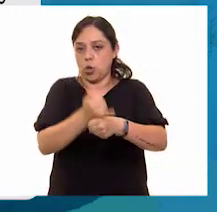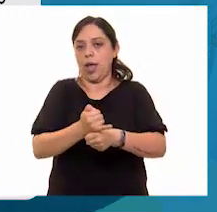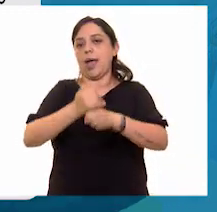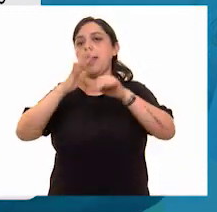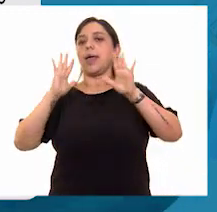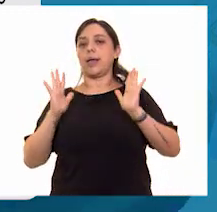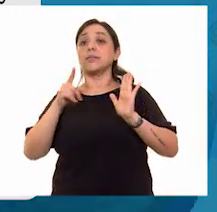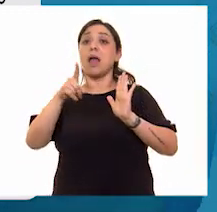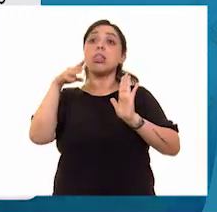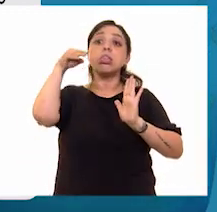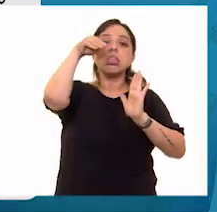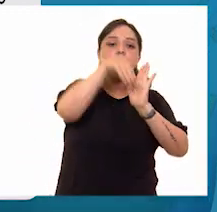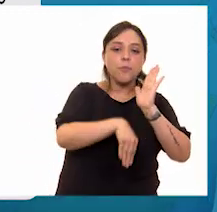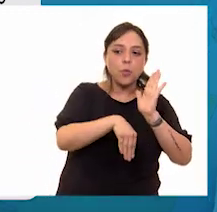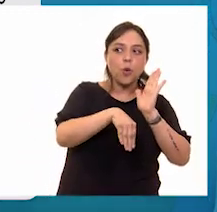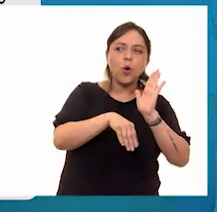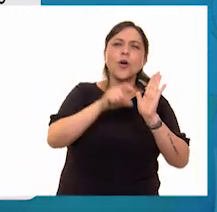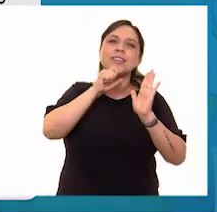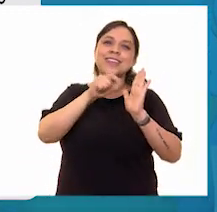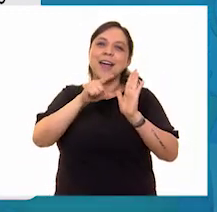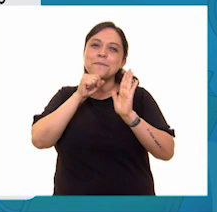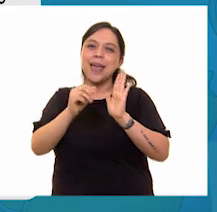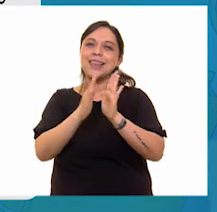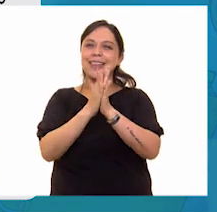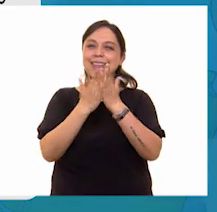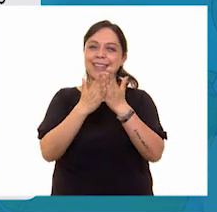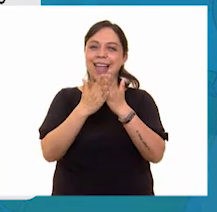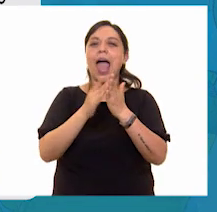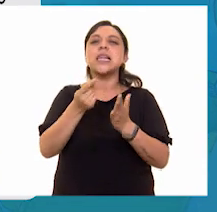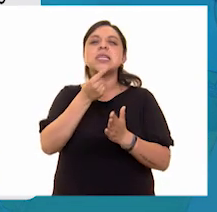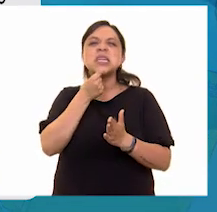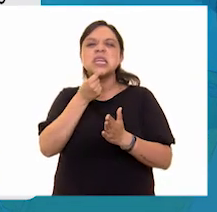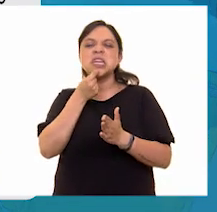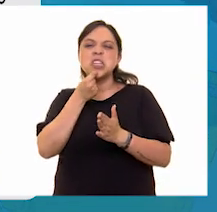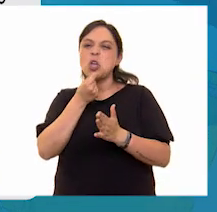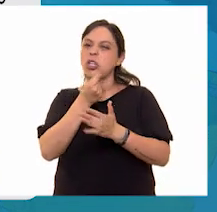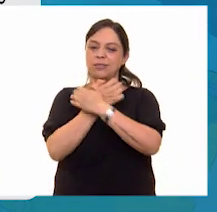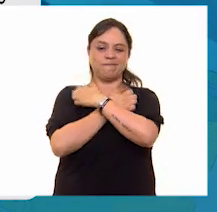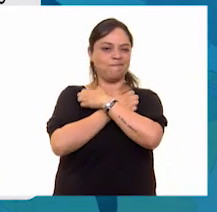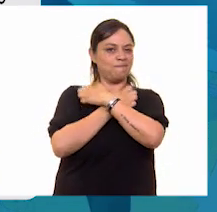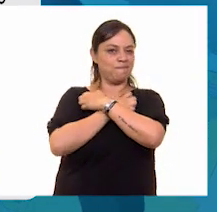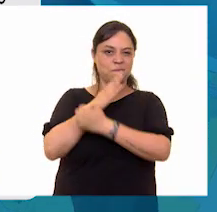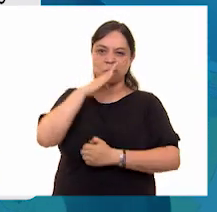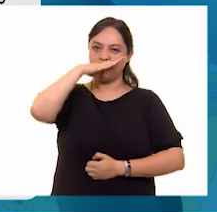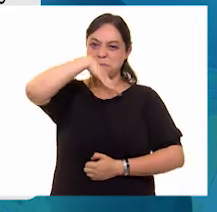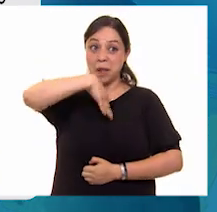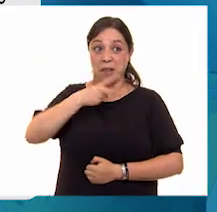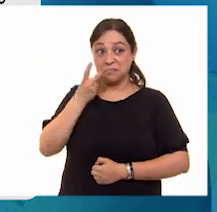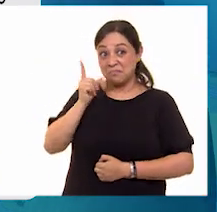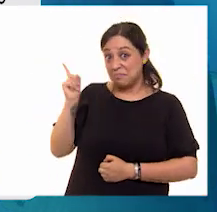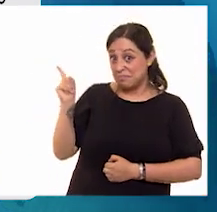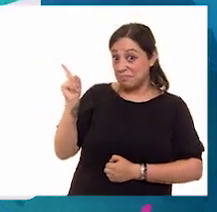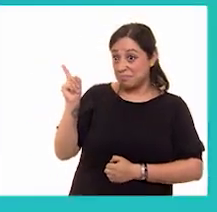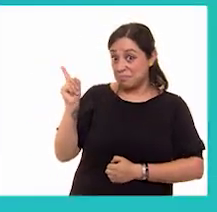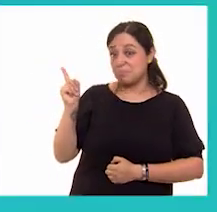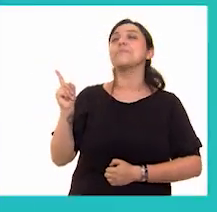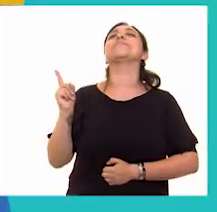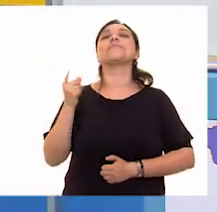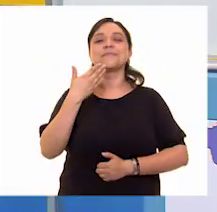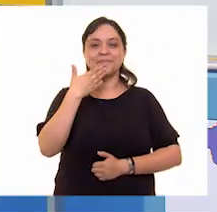que reprobó y también los que salen en el manual de niños malcriados. ¿Qué tal quedó así? Muy bien, Raulito,